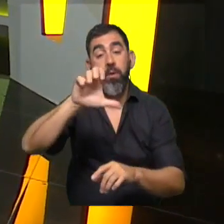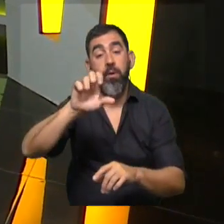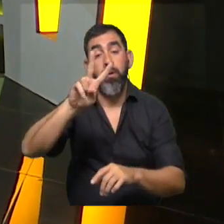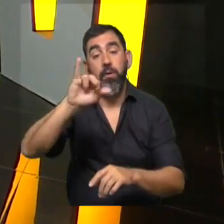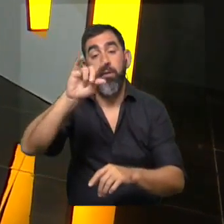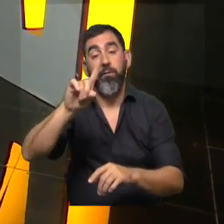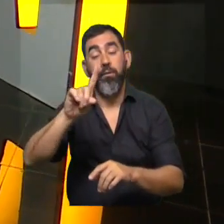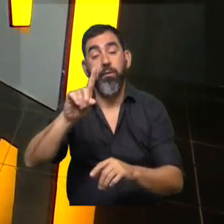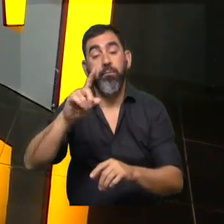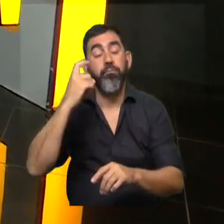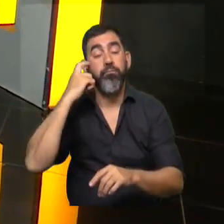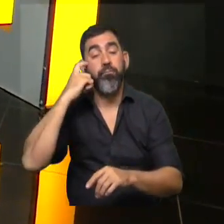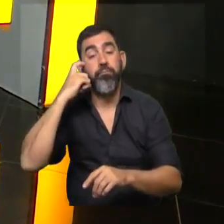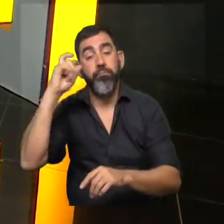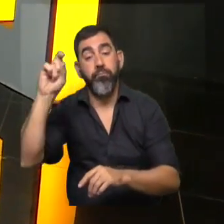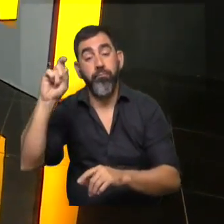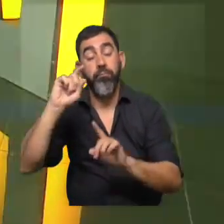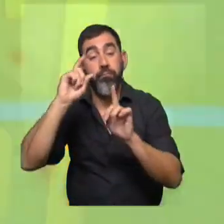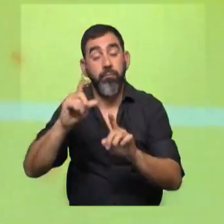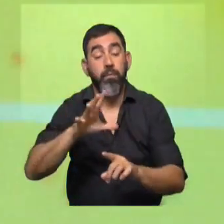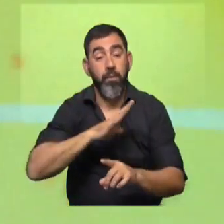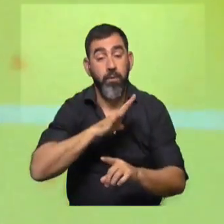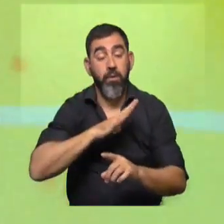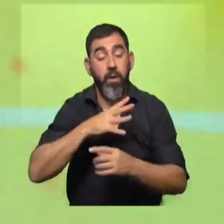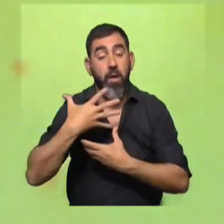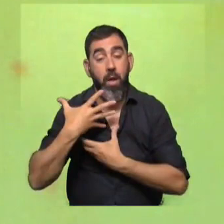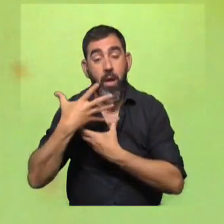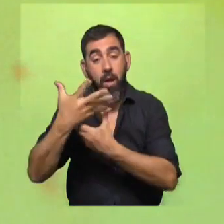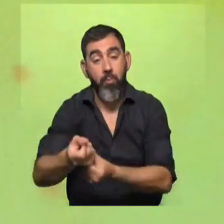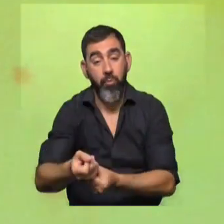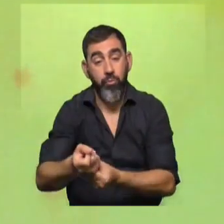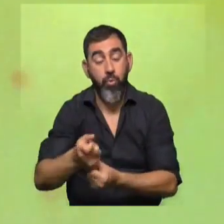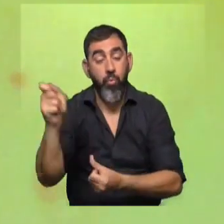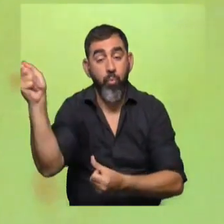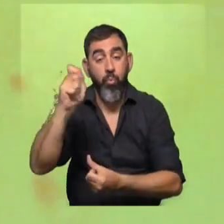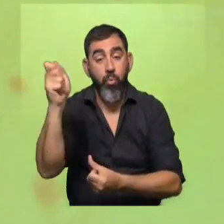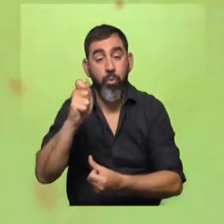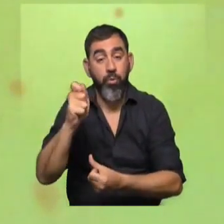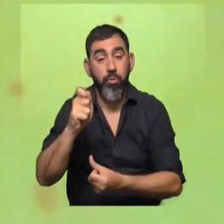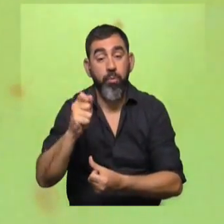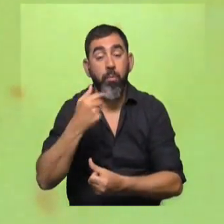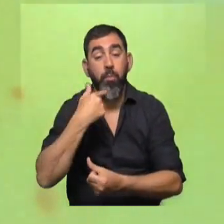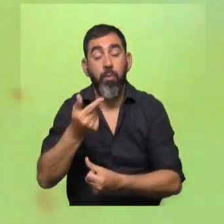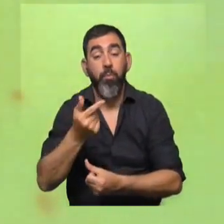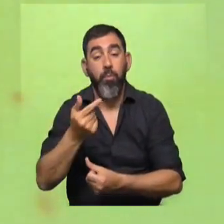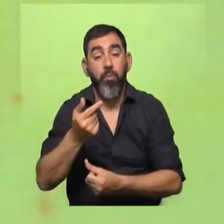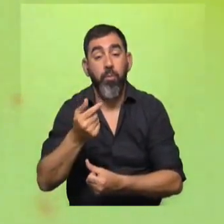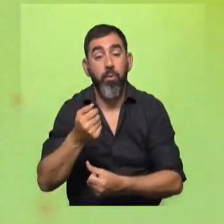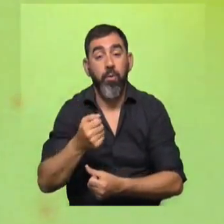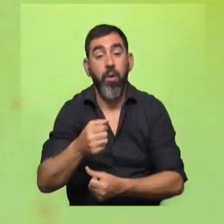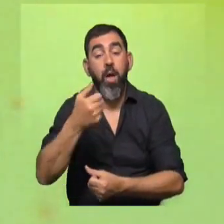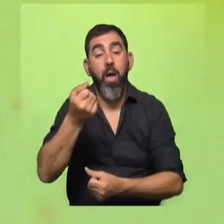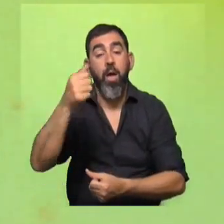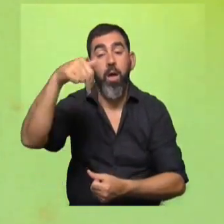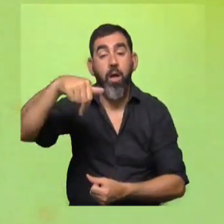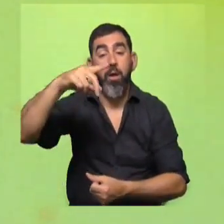habla en nombre de una iniciativa que también contó con apoyos de las estructuras públicas. Por caso, la Agencia Nacional de Desarrollo, la